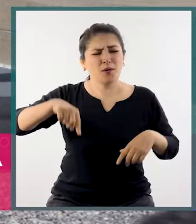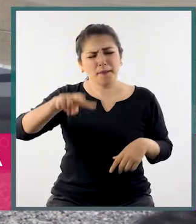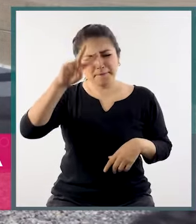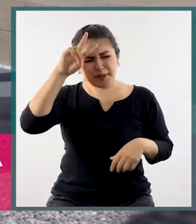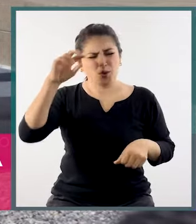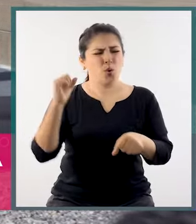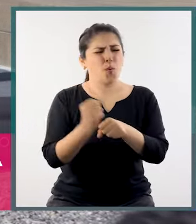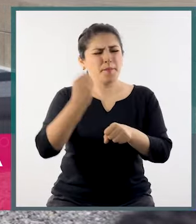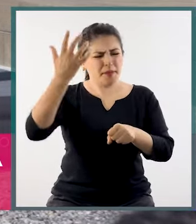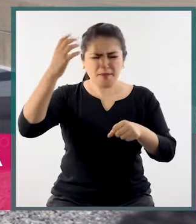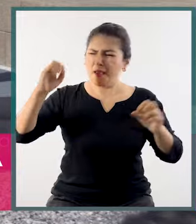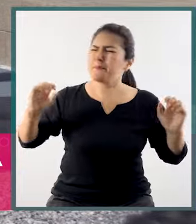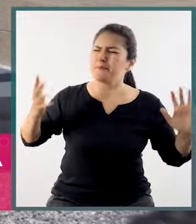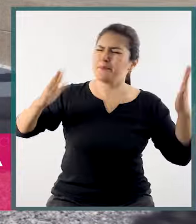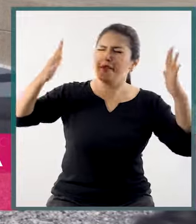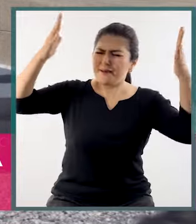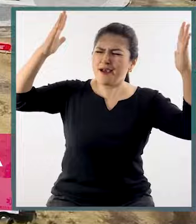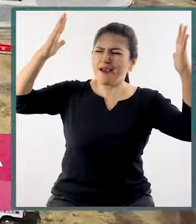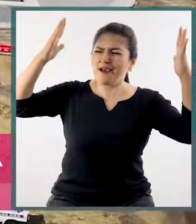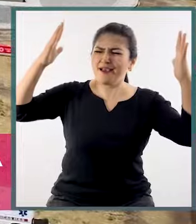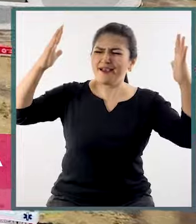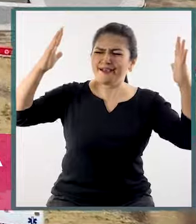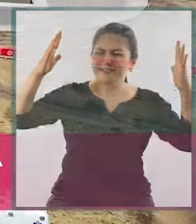¡Viva! ¡Viva el Perú! ¡Viva!